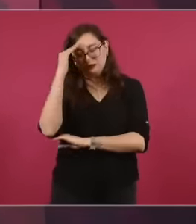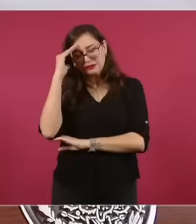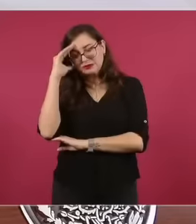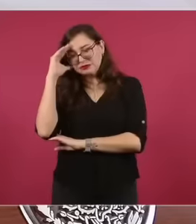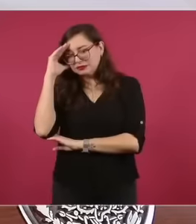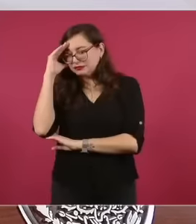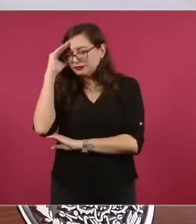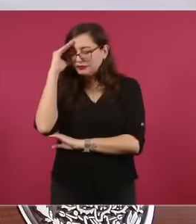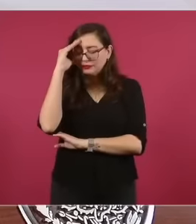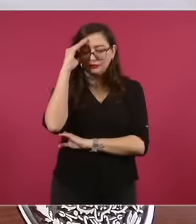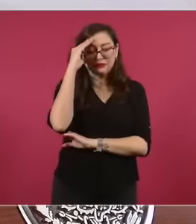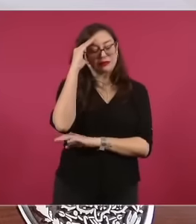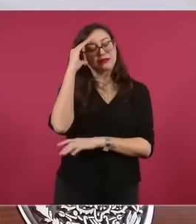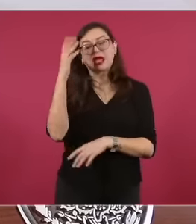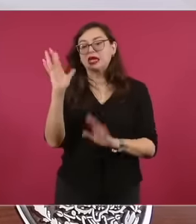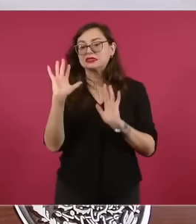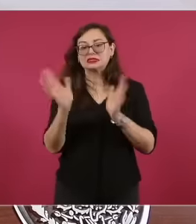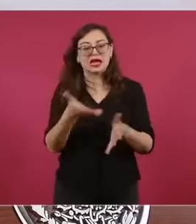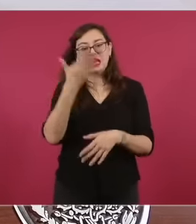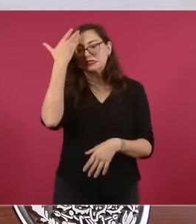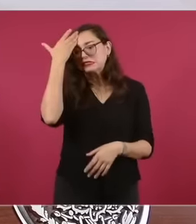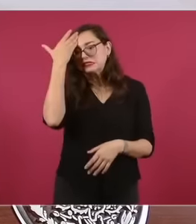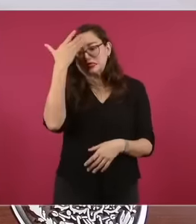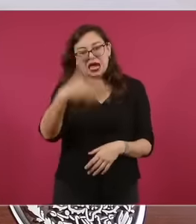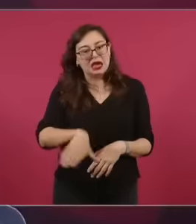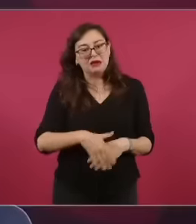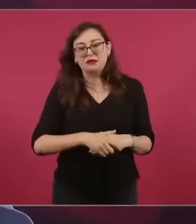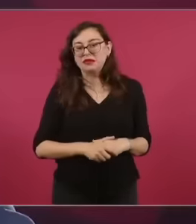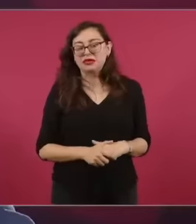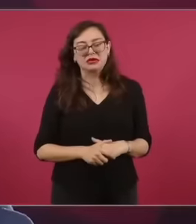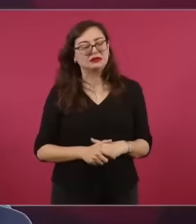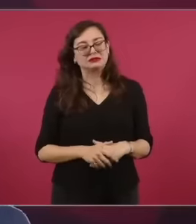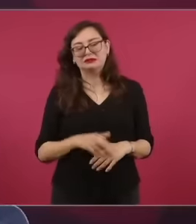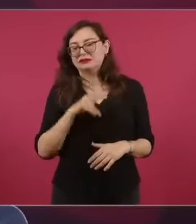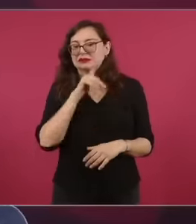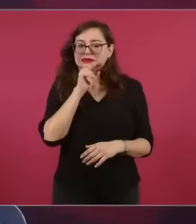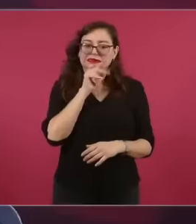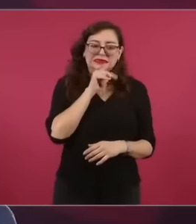todas en contra del pueblo, y